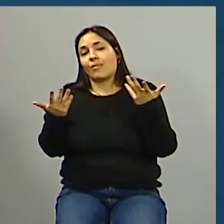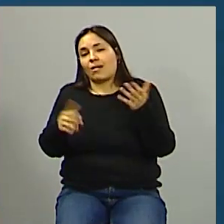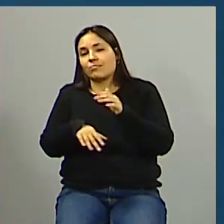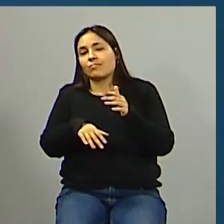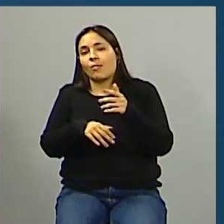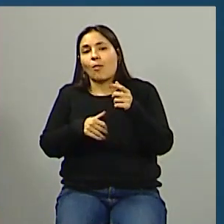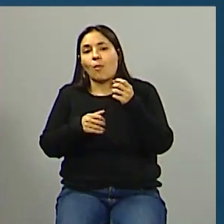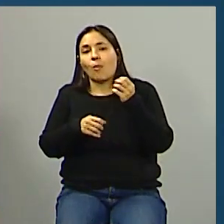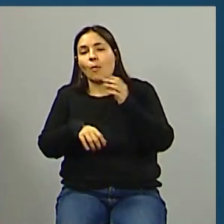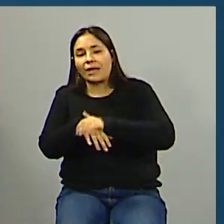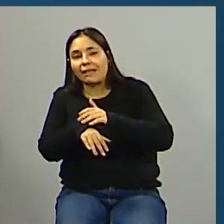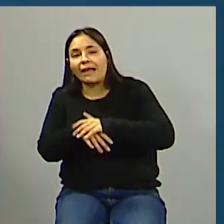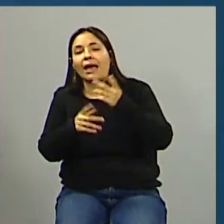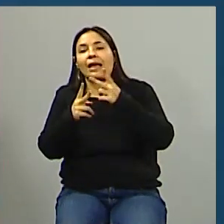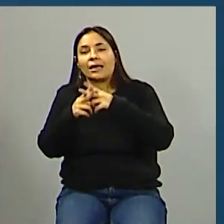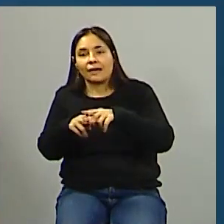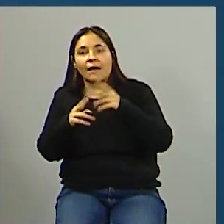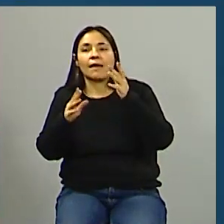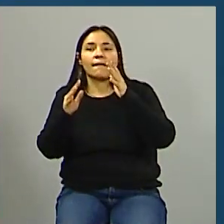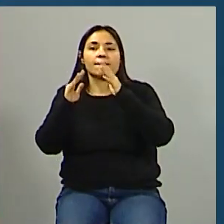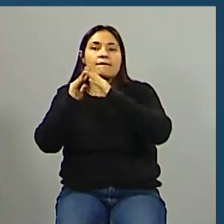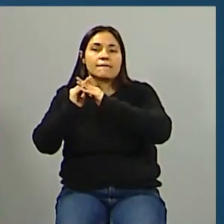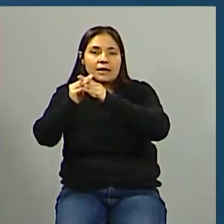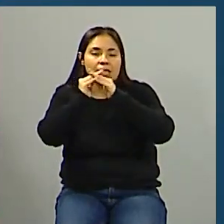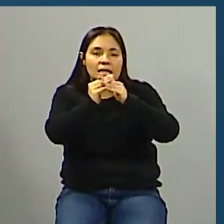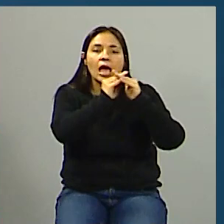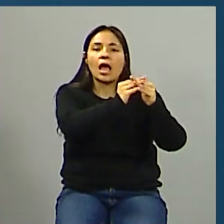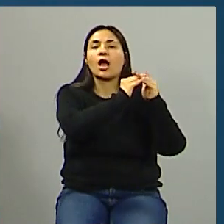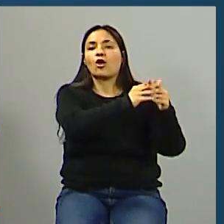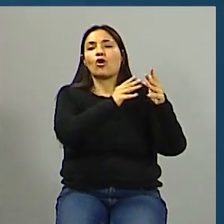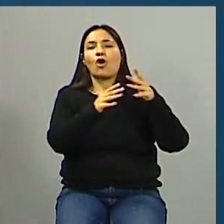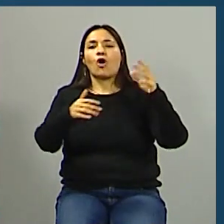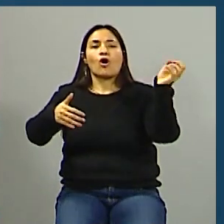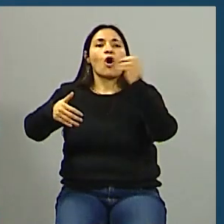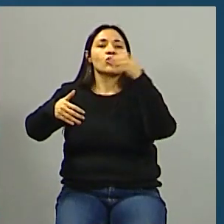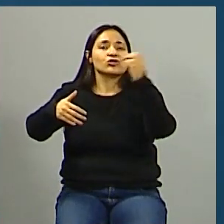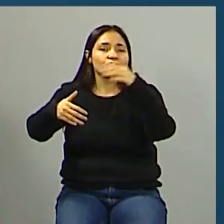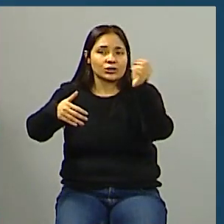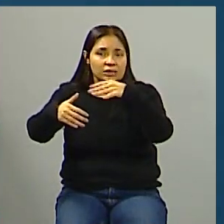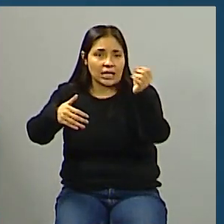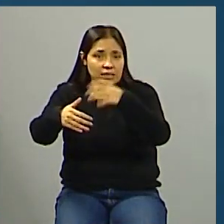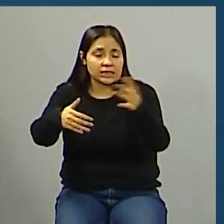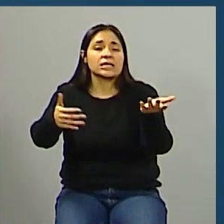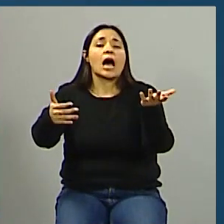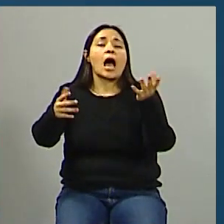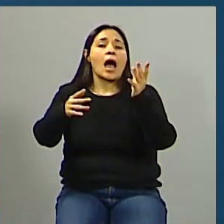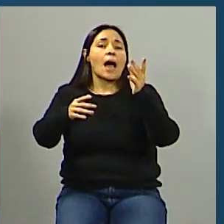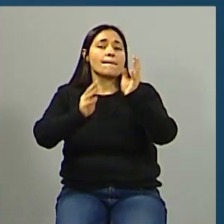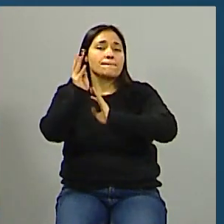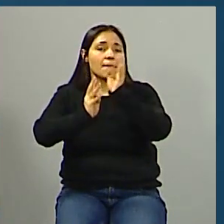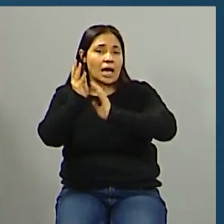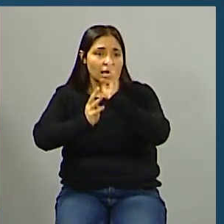tanto técnicas, porque no cualquier viñedo puede ser sometido a lo que es una cosecha mecánica, por ejemplo, o a poda